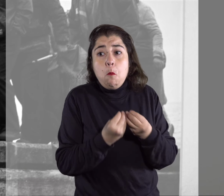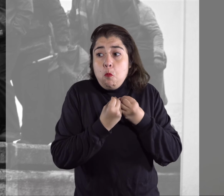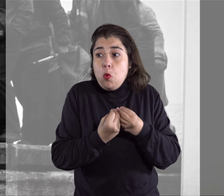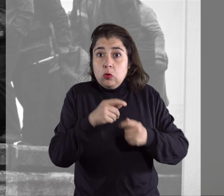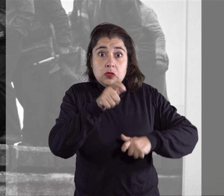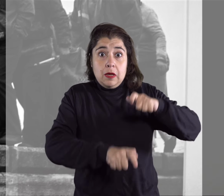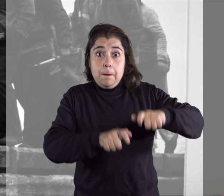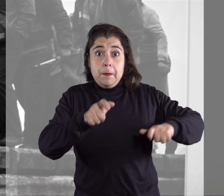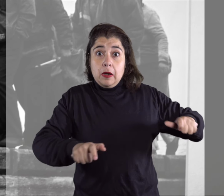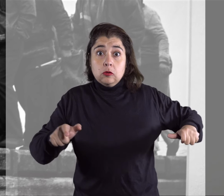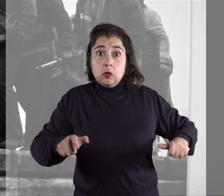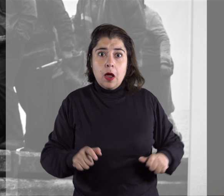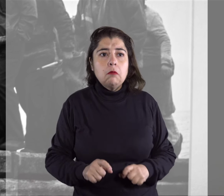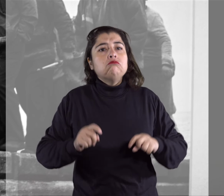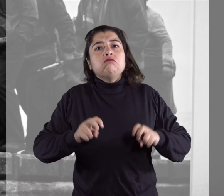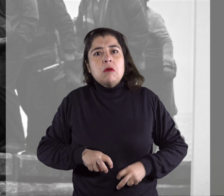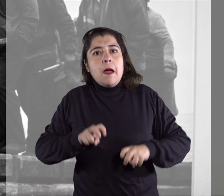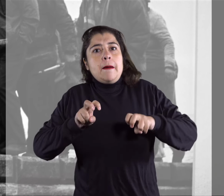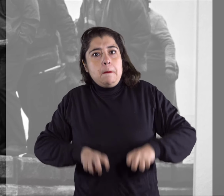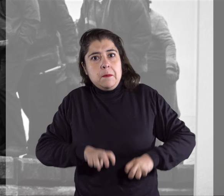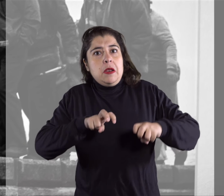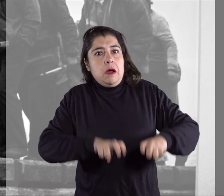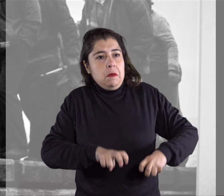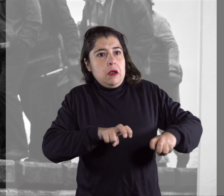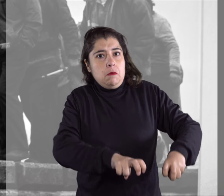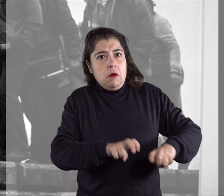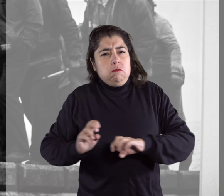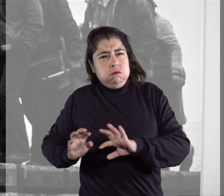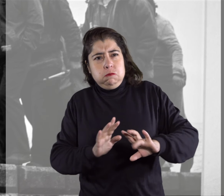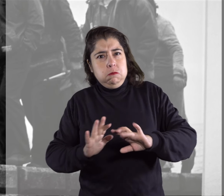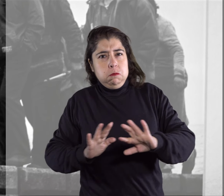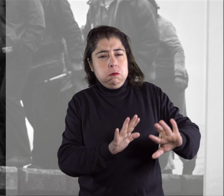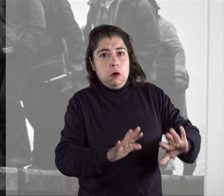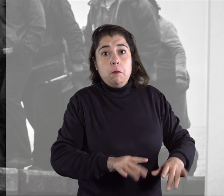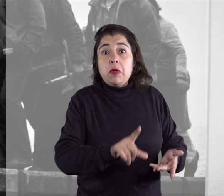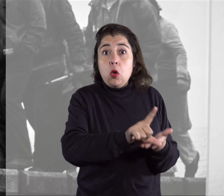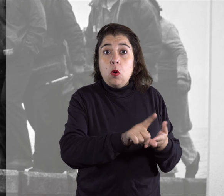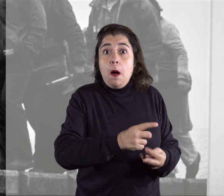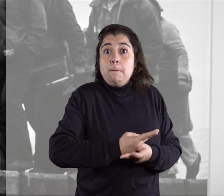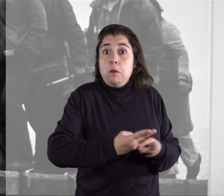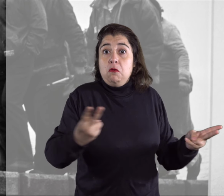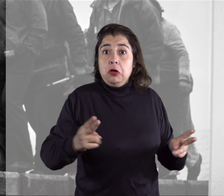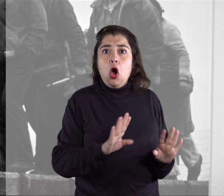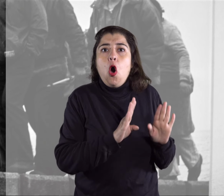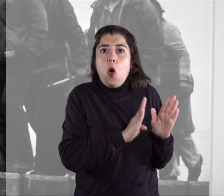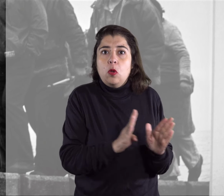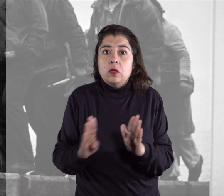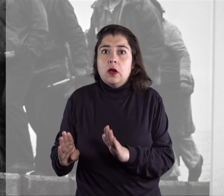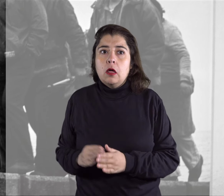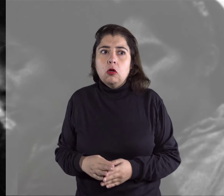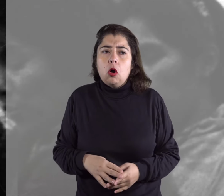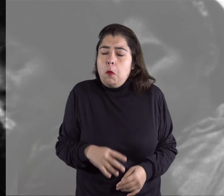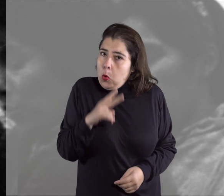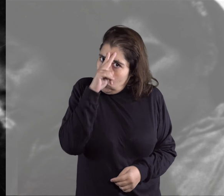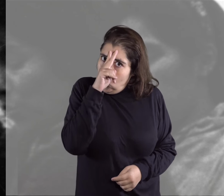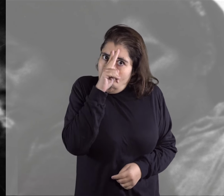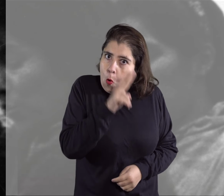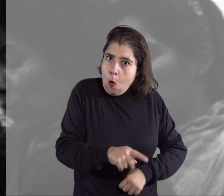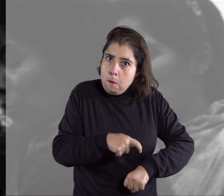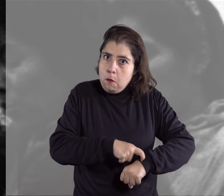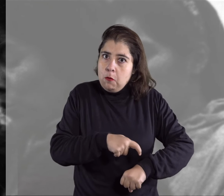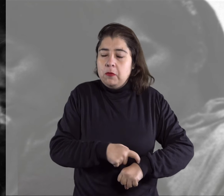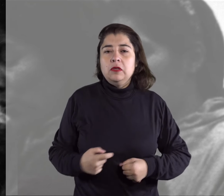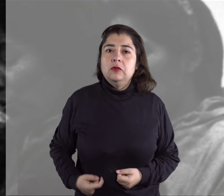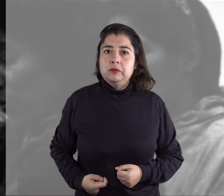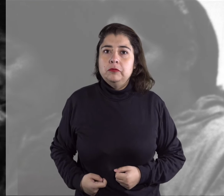personas van caminando de manera ordenada a un acto público y muchas veces solemne. Quienes